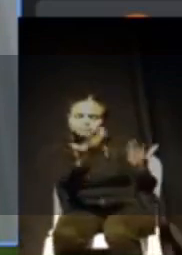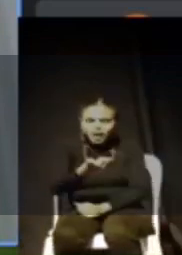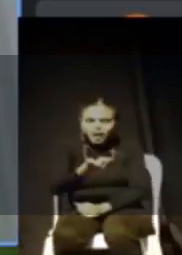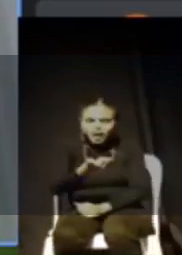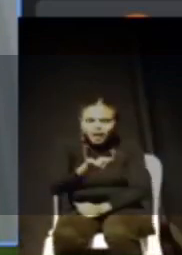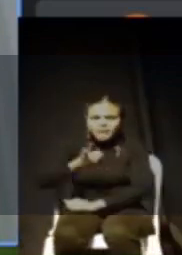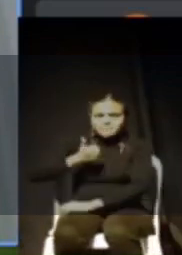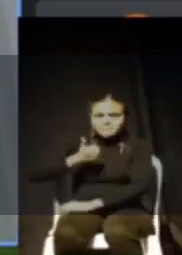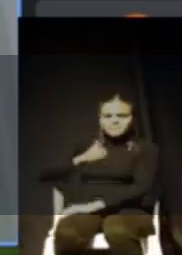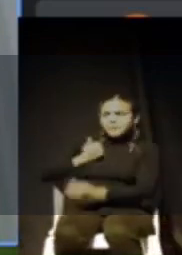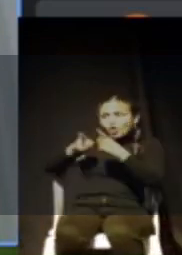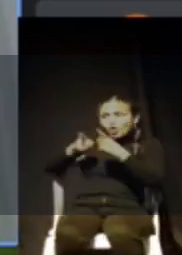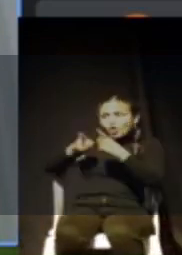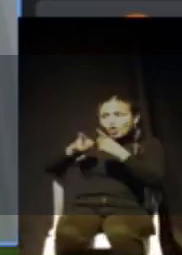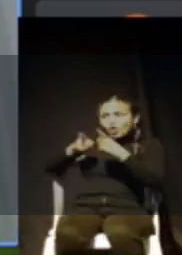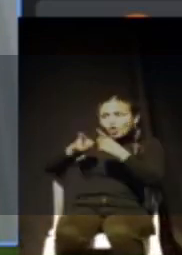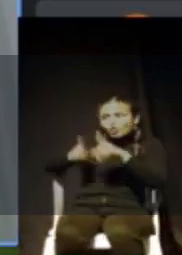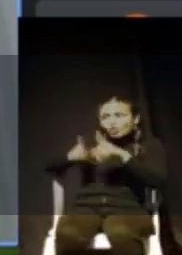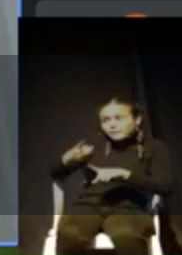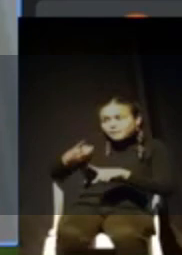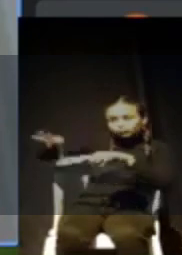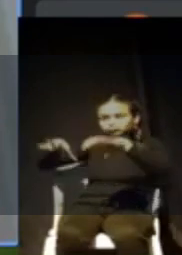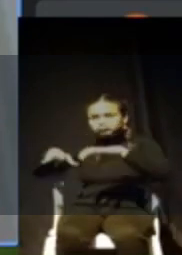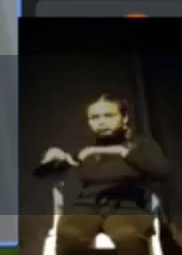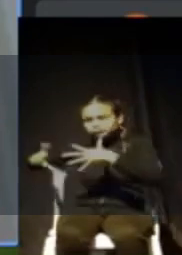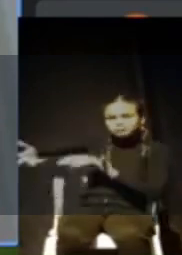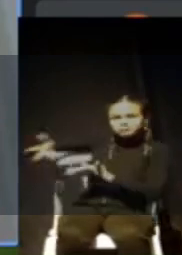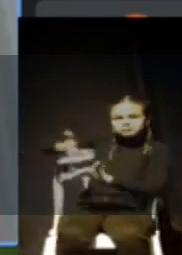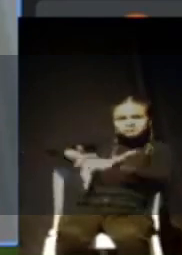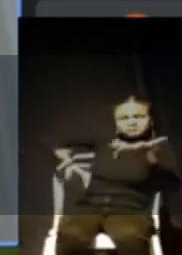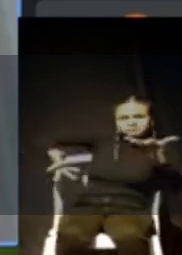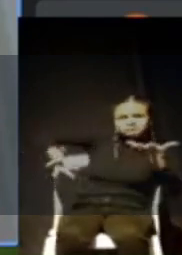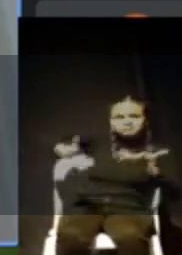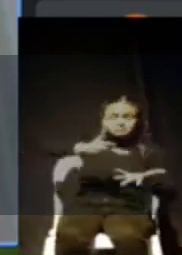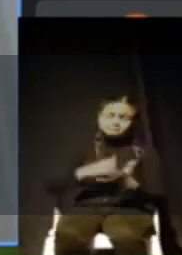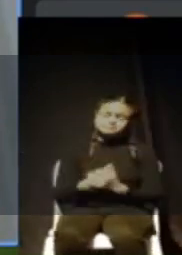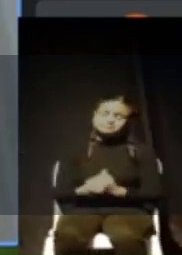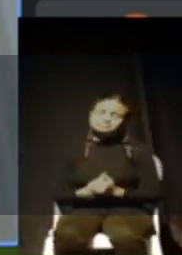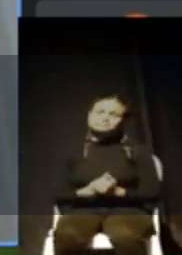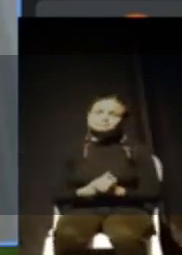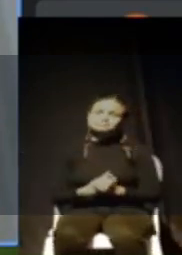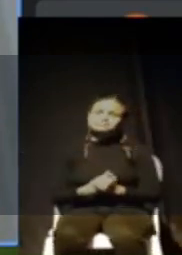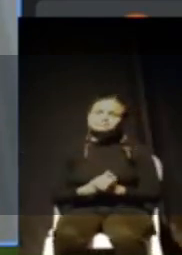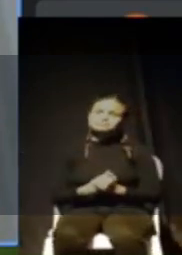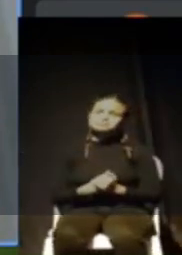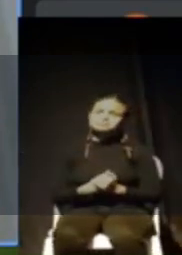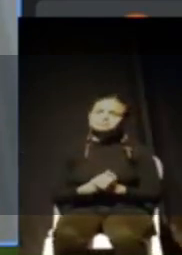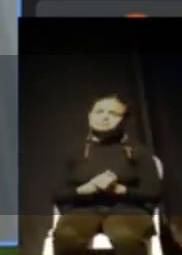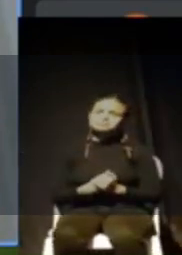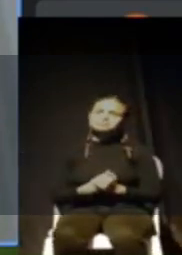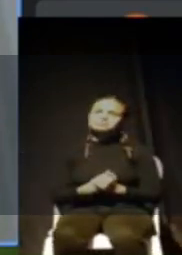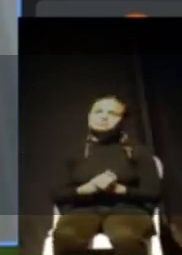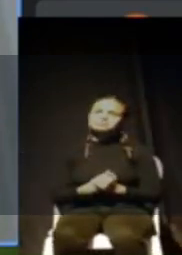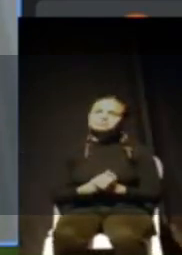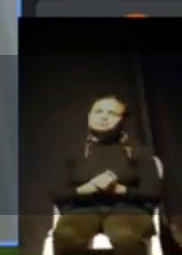interacción dinámica de unas culturas con otras. Eso es, digamos, la voz de